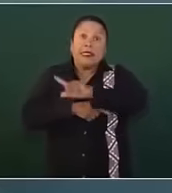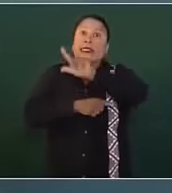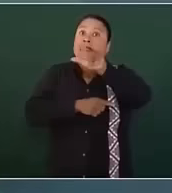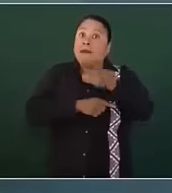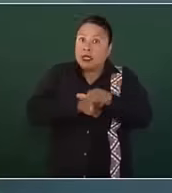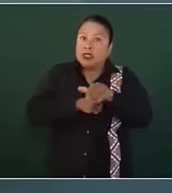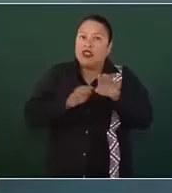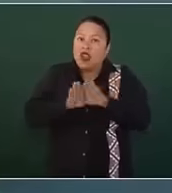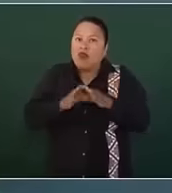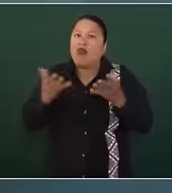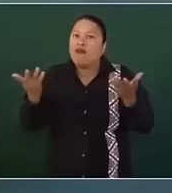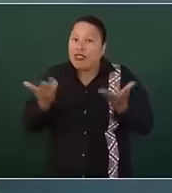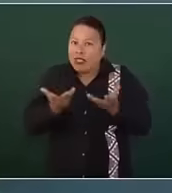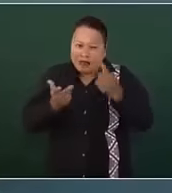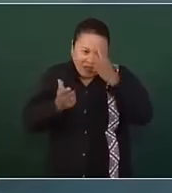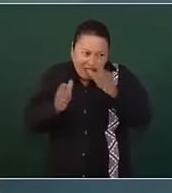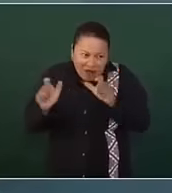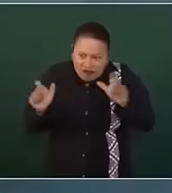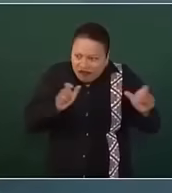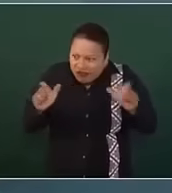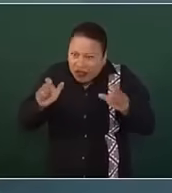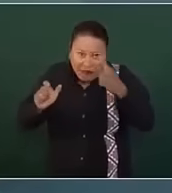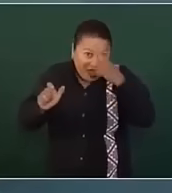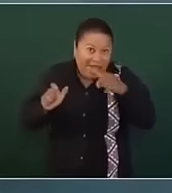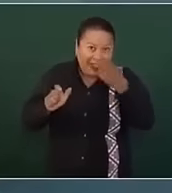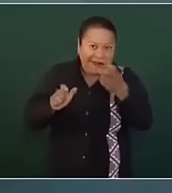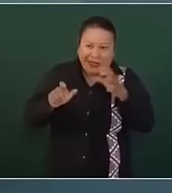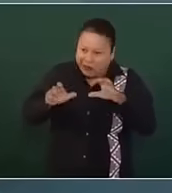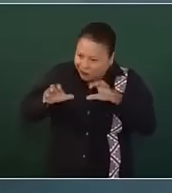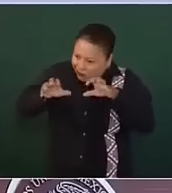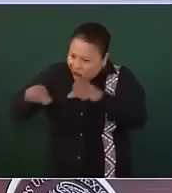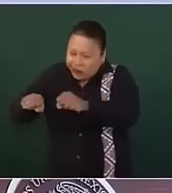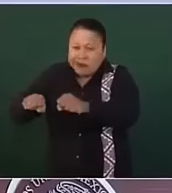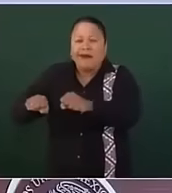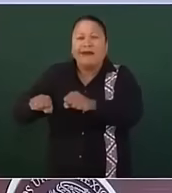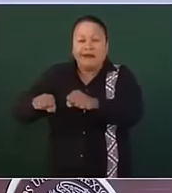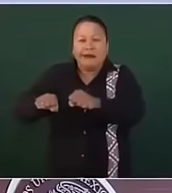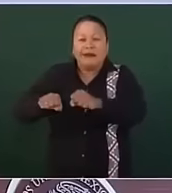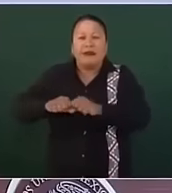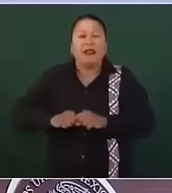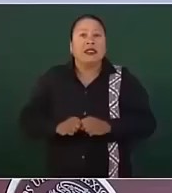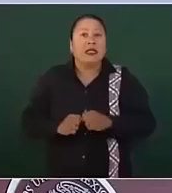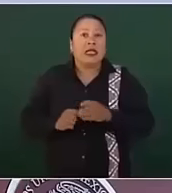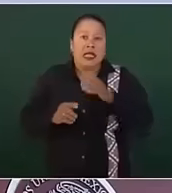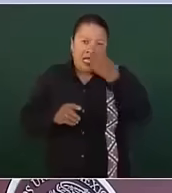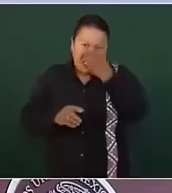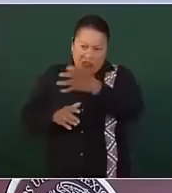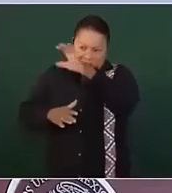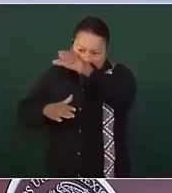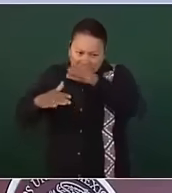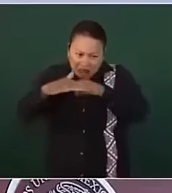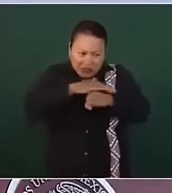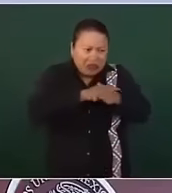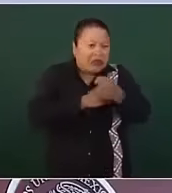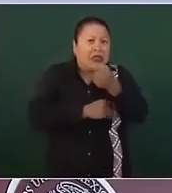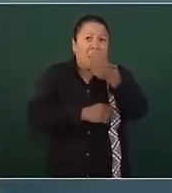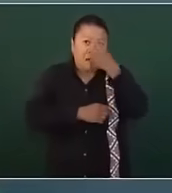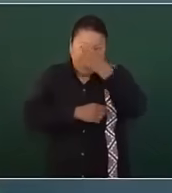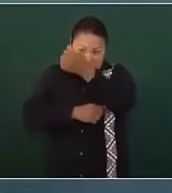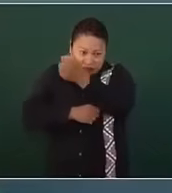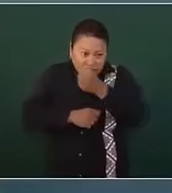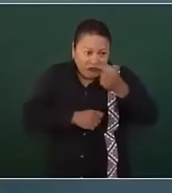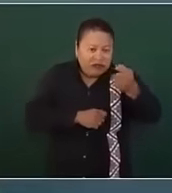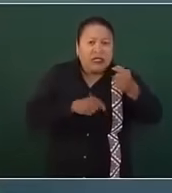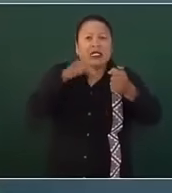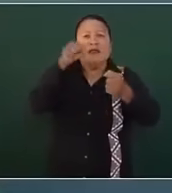parte operativa para lograr el resultado de detenerlo y ponerlo a disposición de